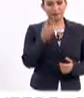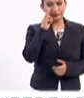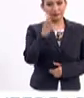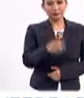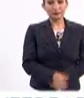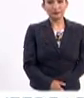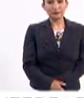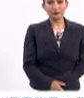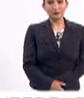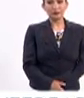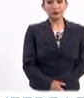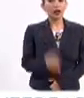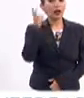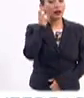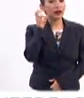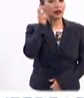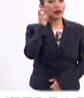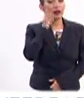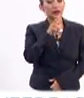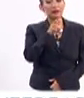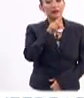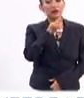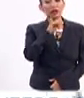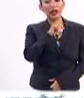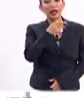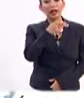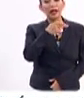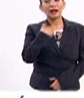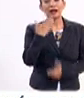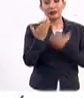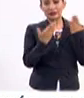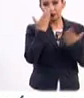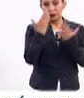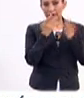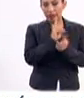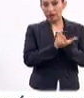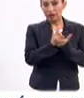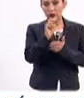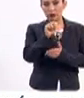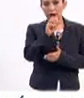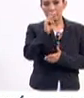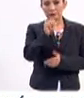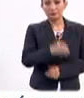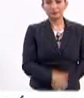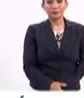sí. Sí, vamos a escuchar a Victoria Ajedo de la carrera de Derecho de la UNAM.